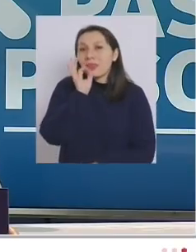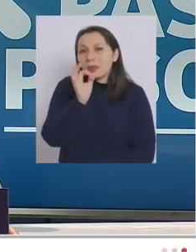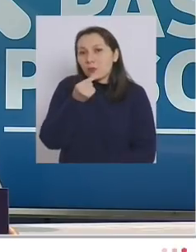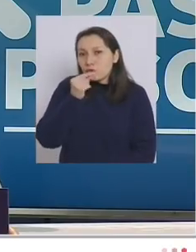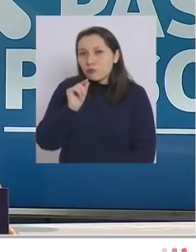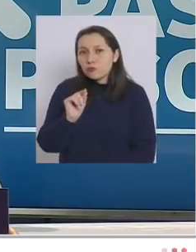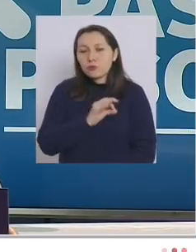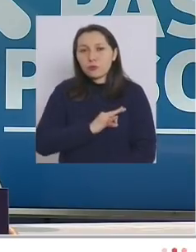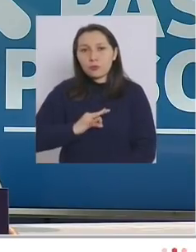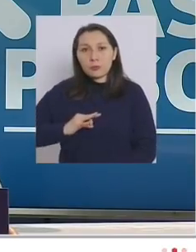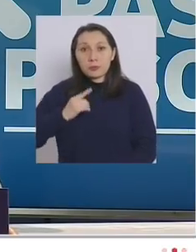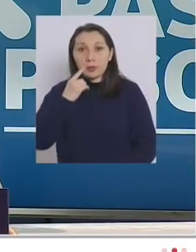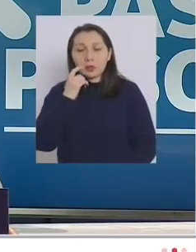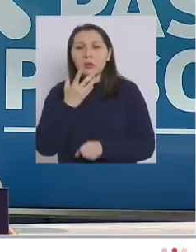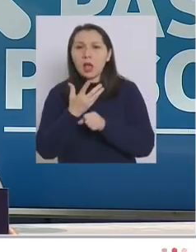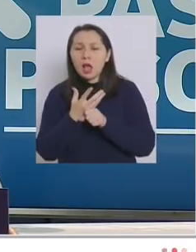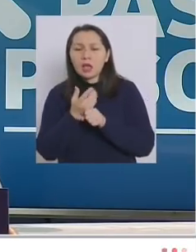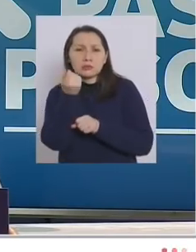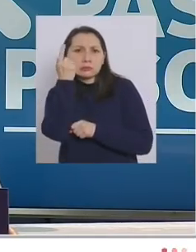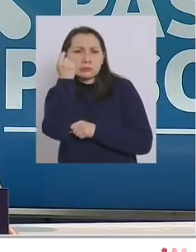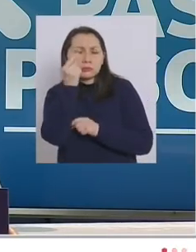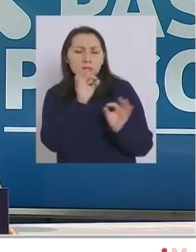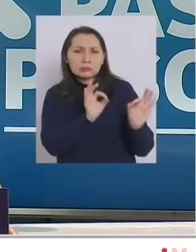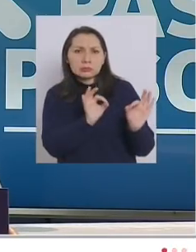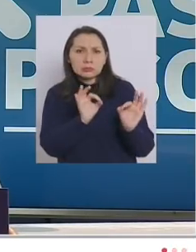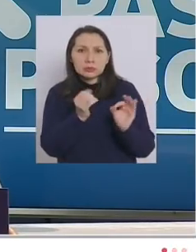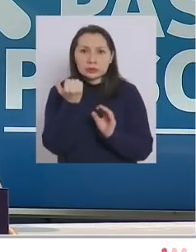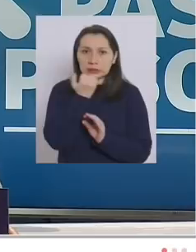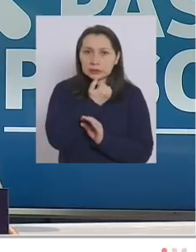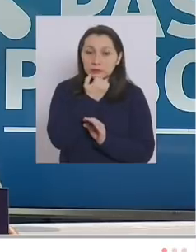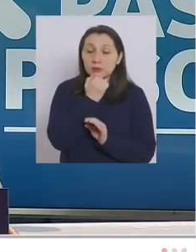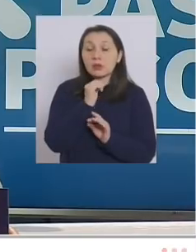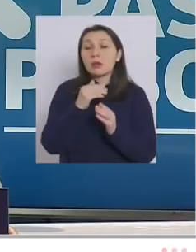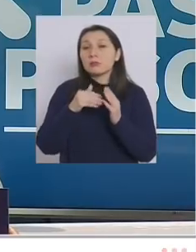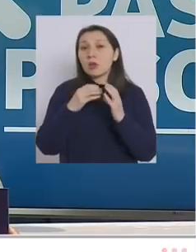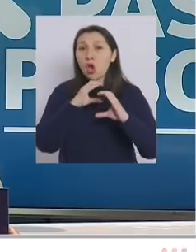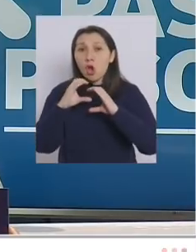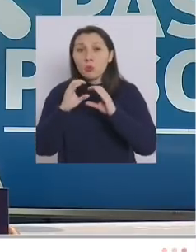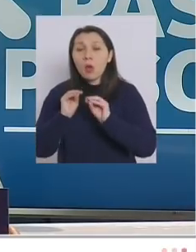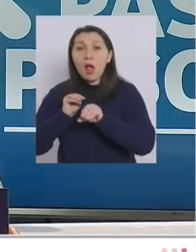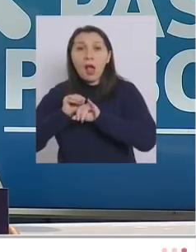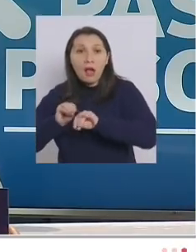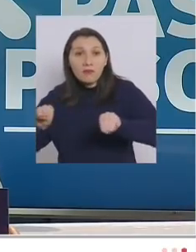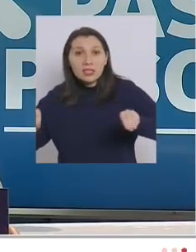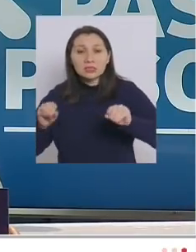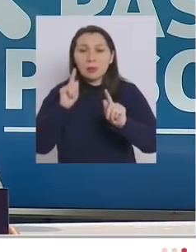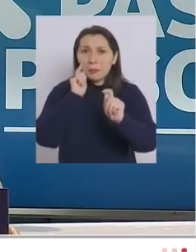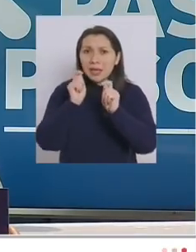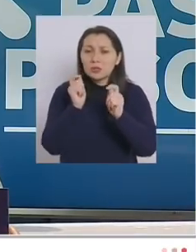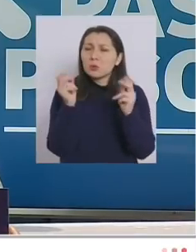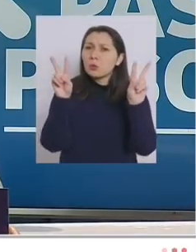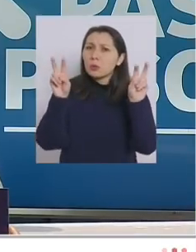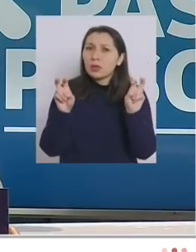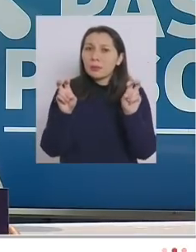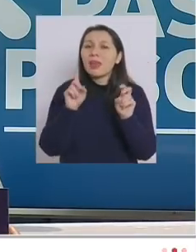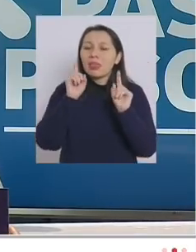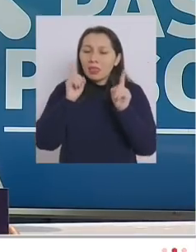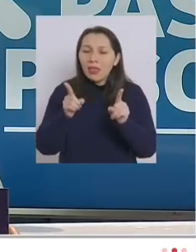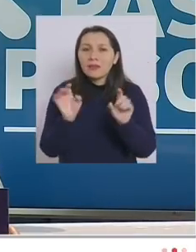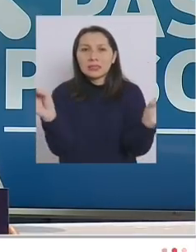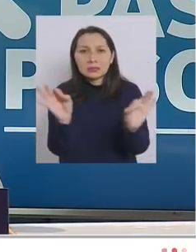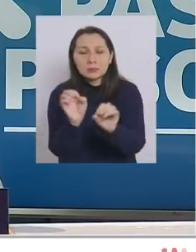recién el ministro. Han habido interpretaciones que son erradas y parte de la comunicación de riesgo es